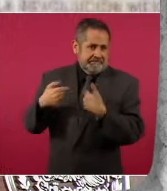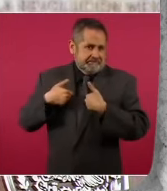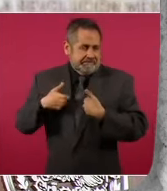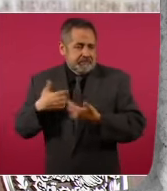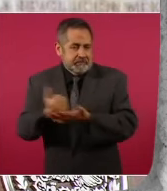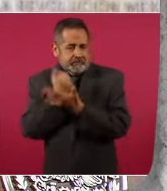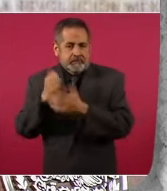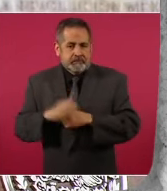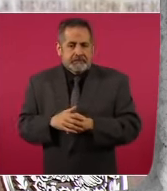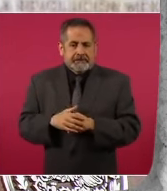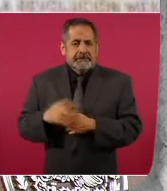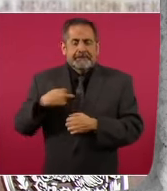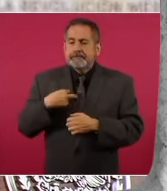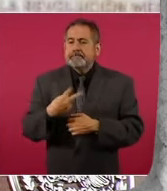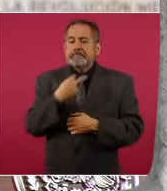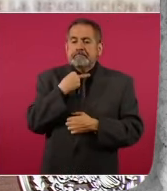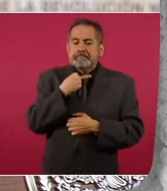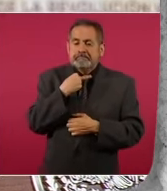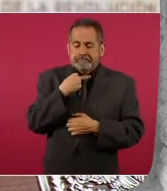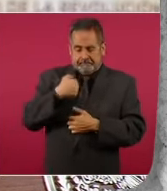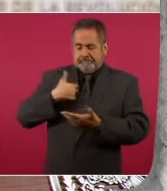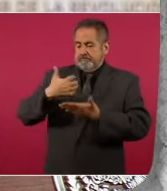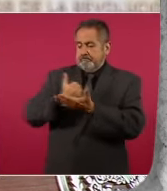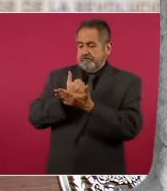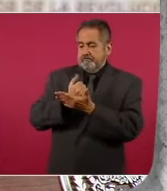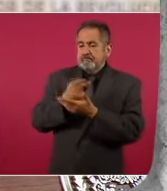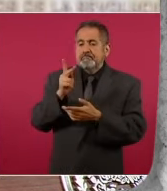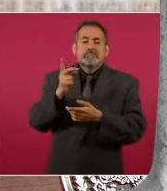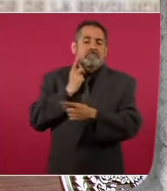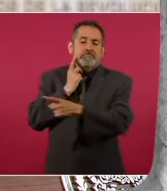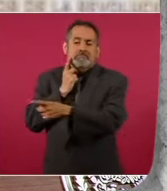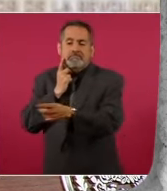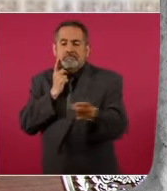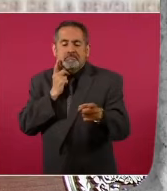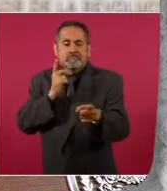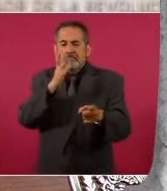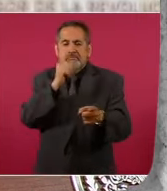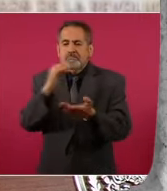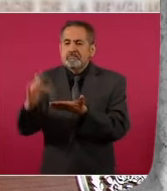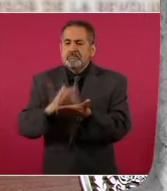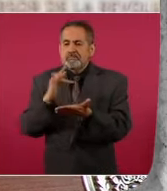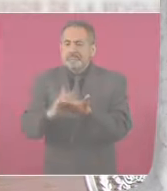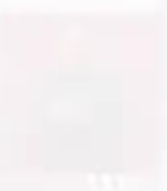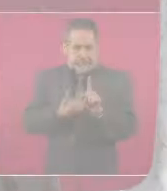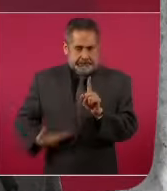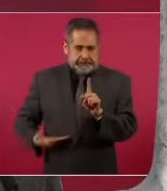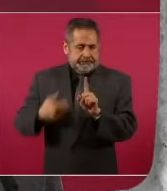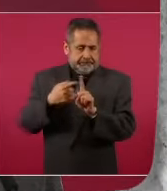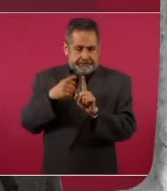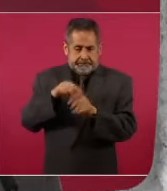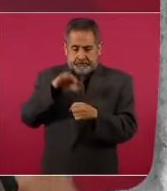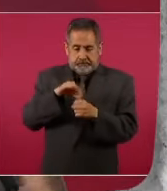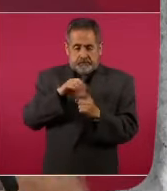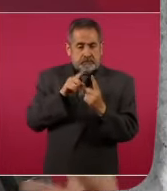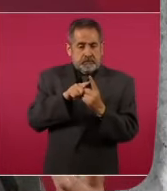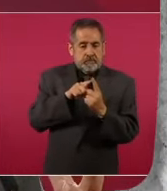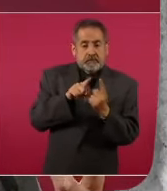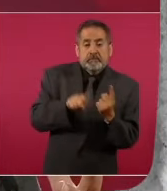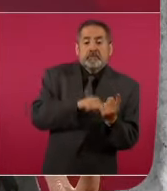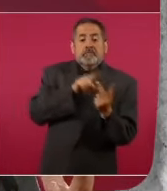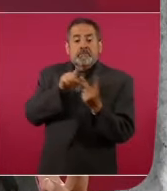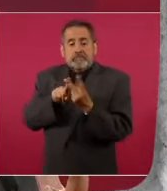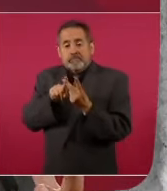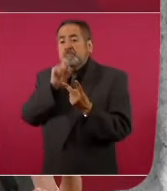pues estuviese yo atado de pies y manos, como sucede. Si